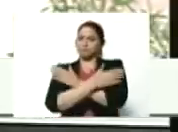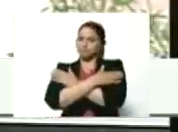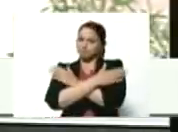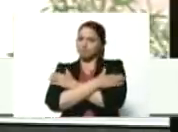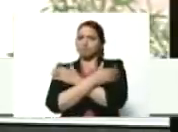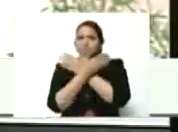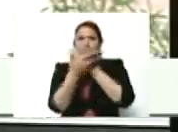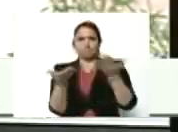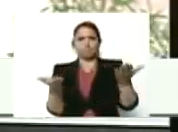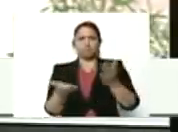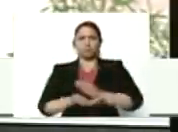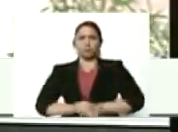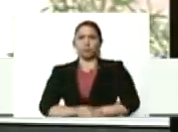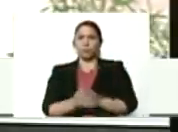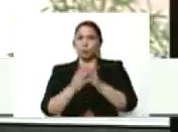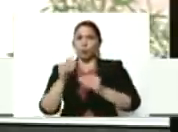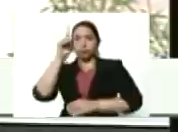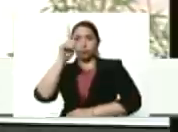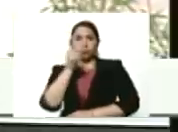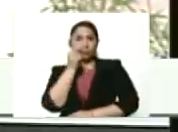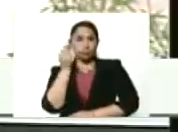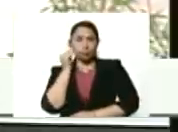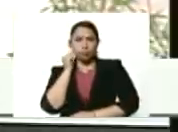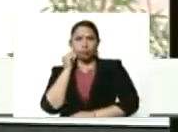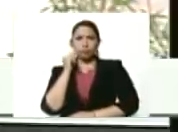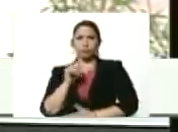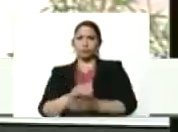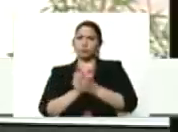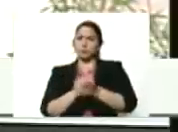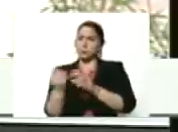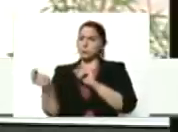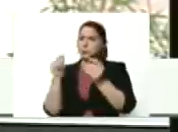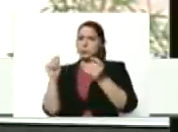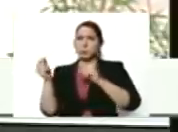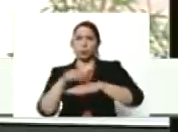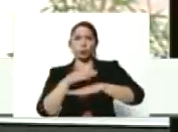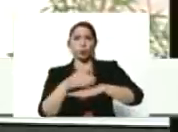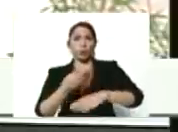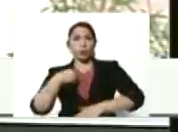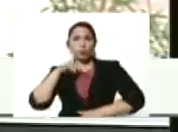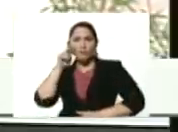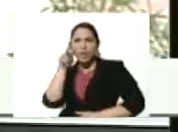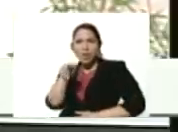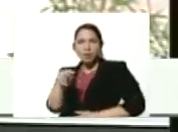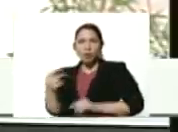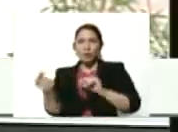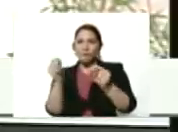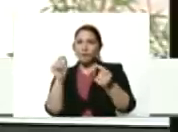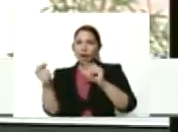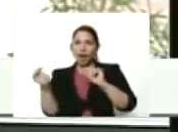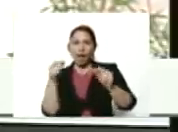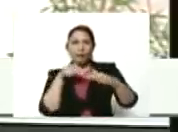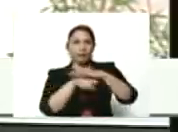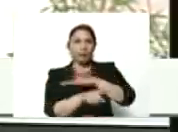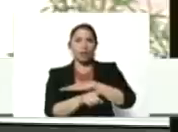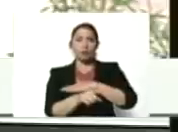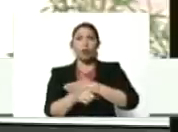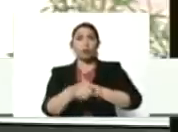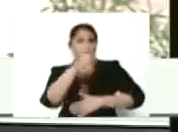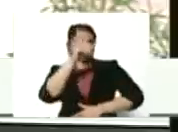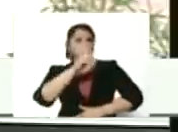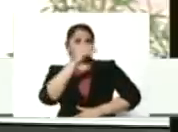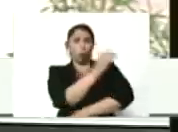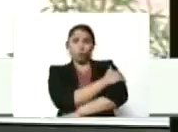Felicitaciones a todos los diputados y diputadas. Ha habido un buen debate, el jueves estuve viendo los debates. Los diputados de oposición